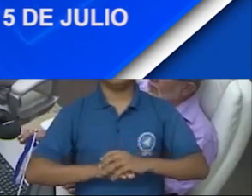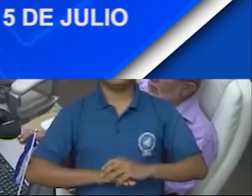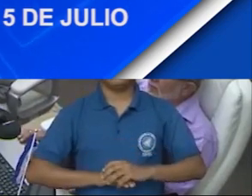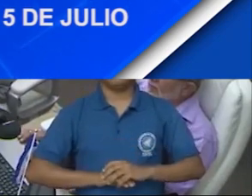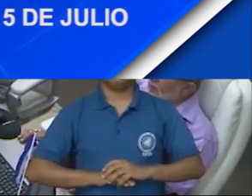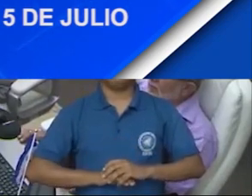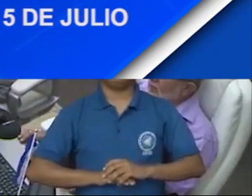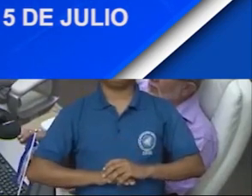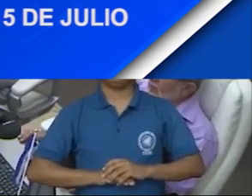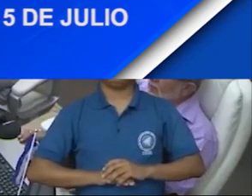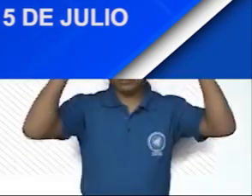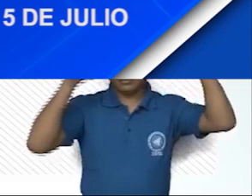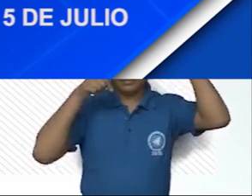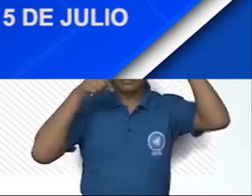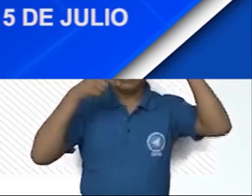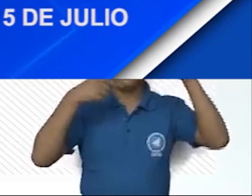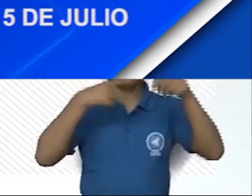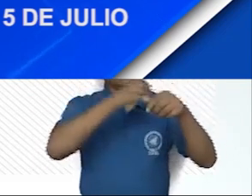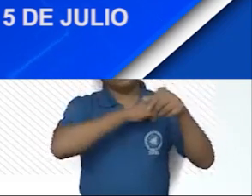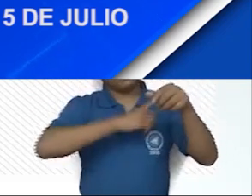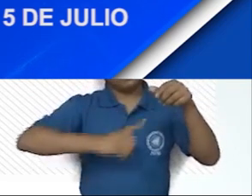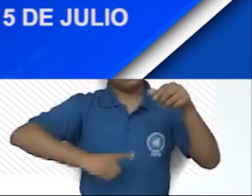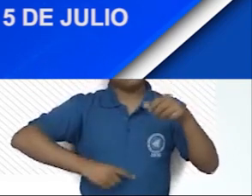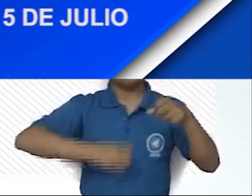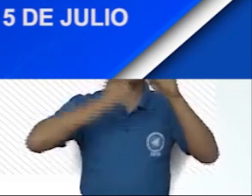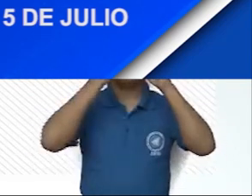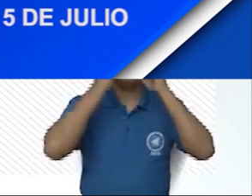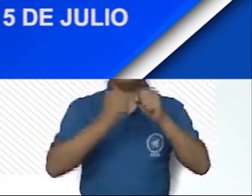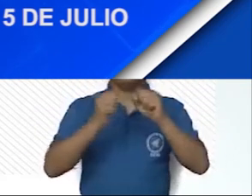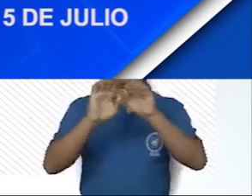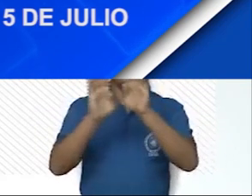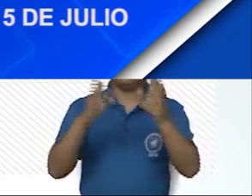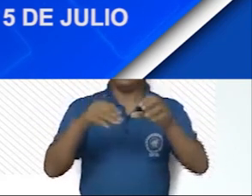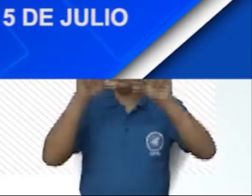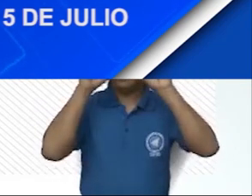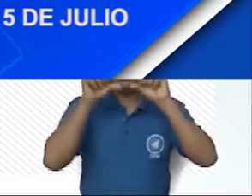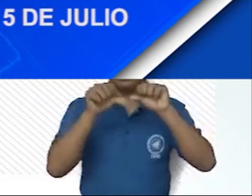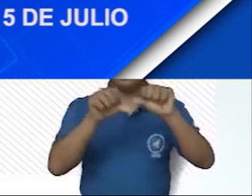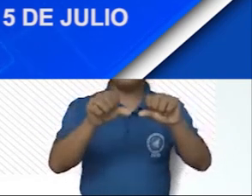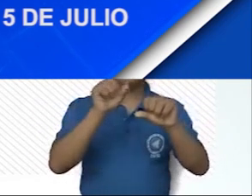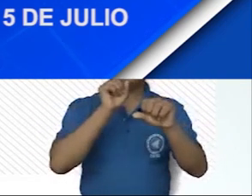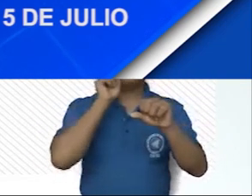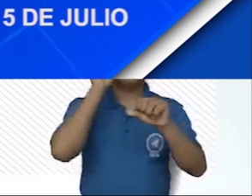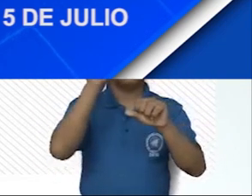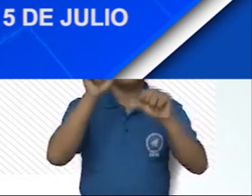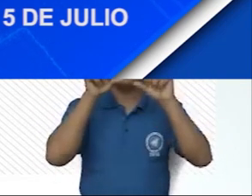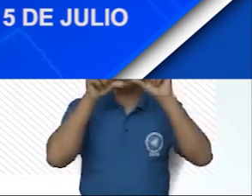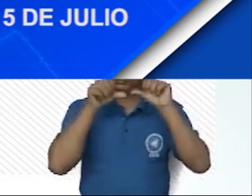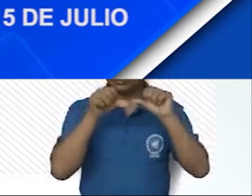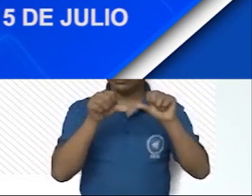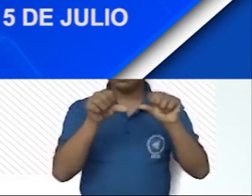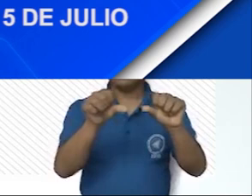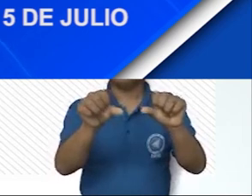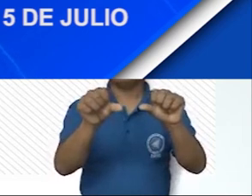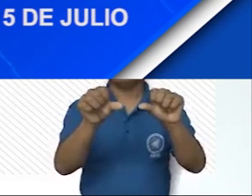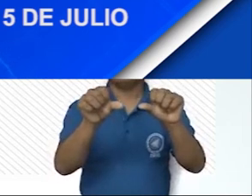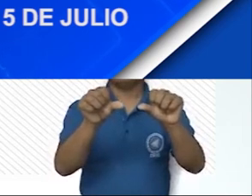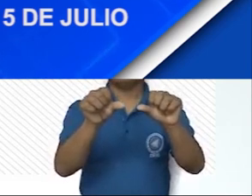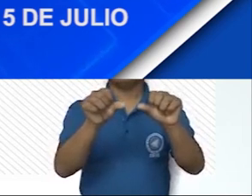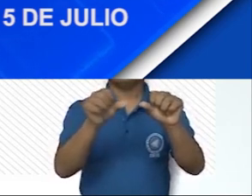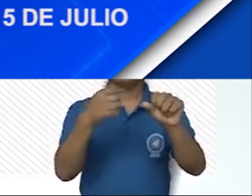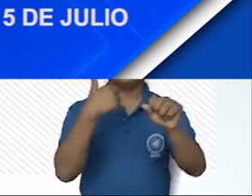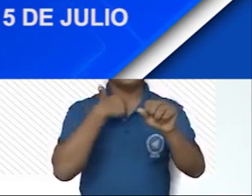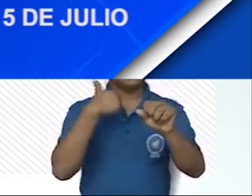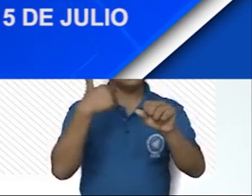Nacional. Que como diputados, diputadas, hemos ido avanzando y avanzando cada